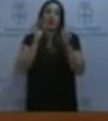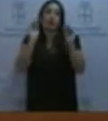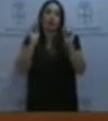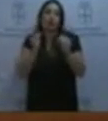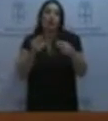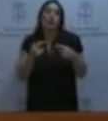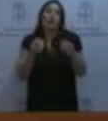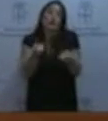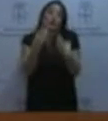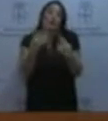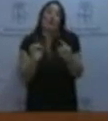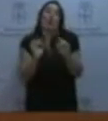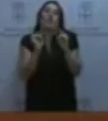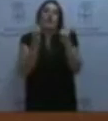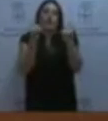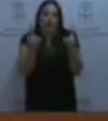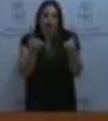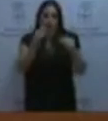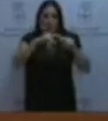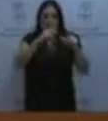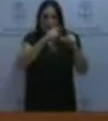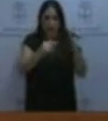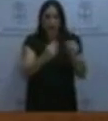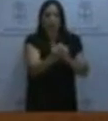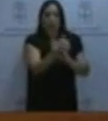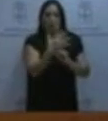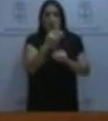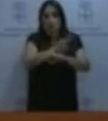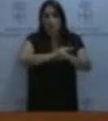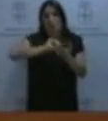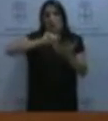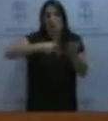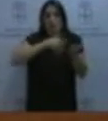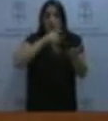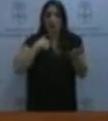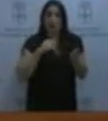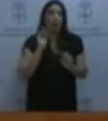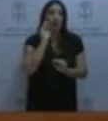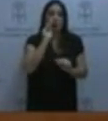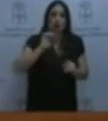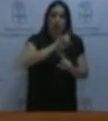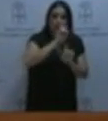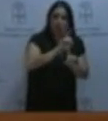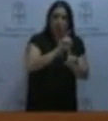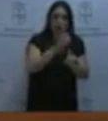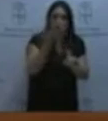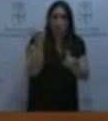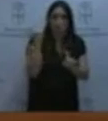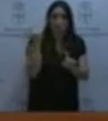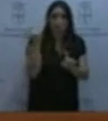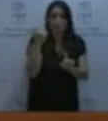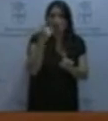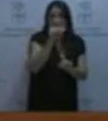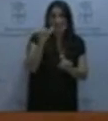insisto, del Gobierno del Principado, firmado por el consejero de Educación en respuesta a una pregunta mía formulada hace